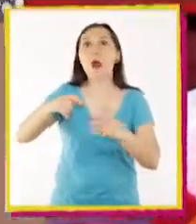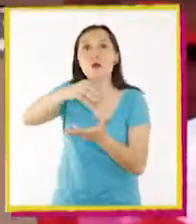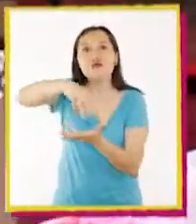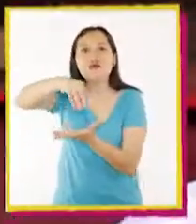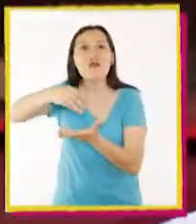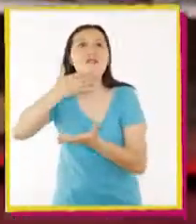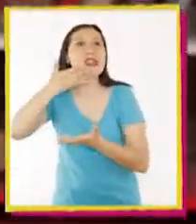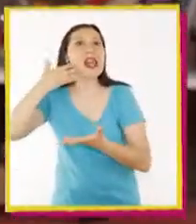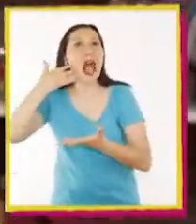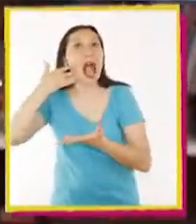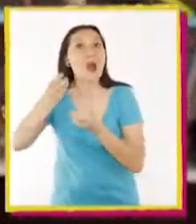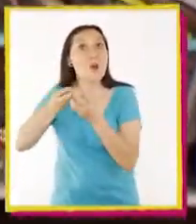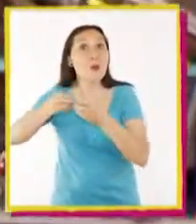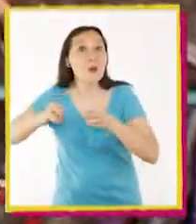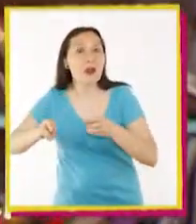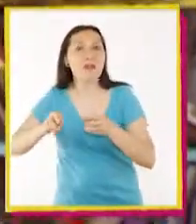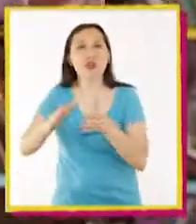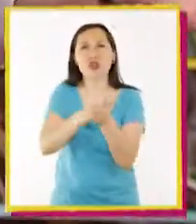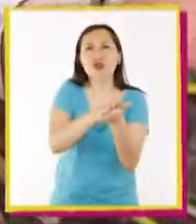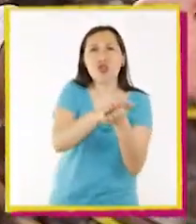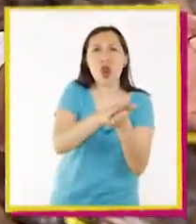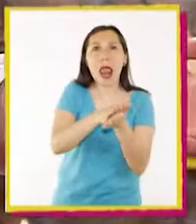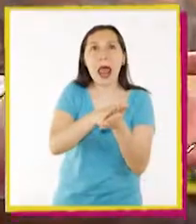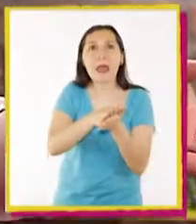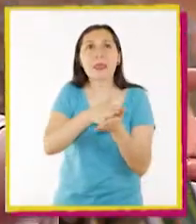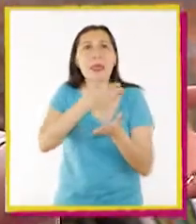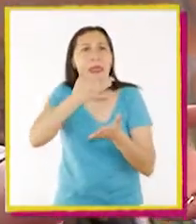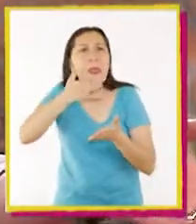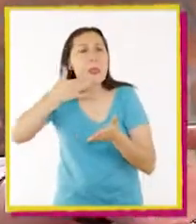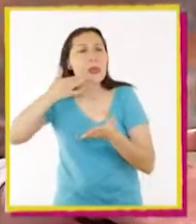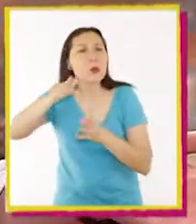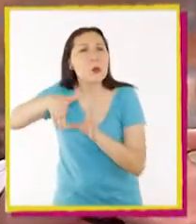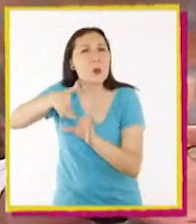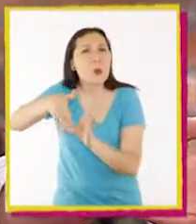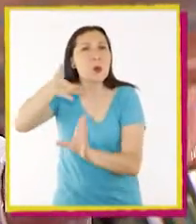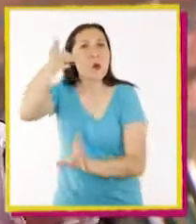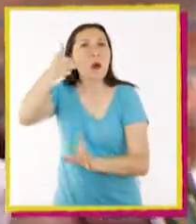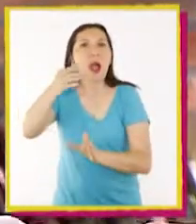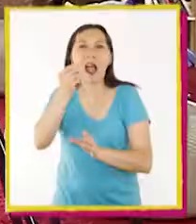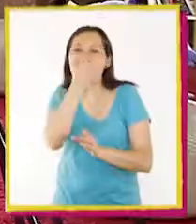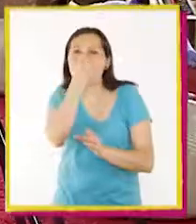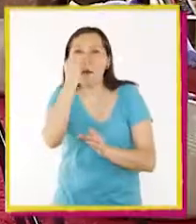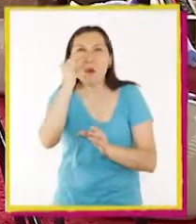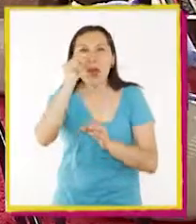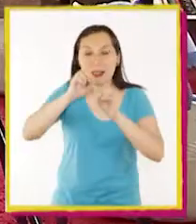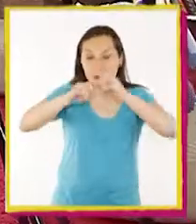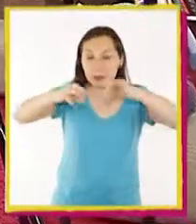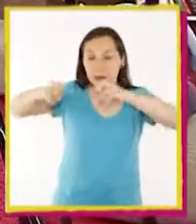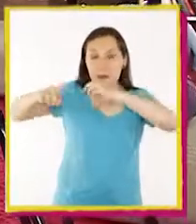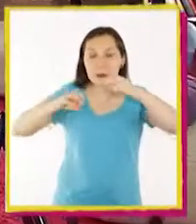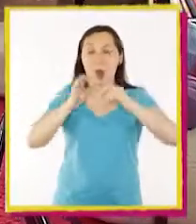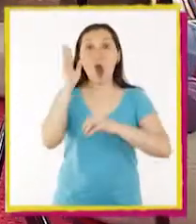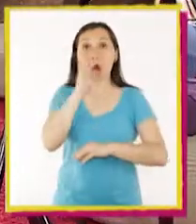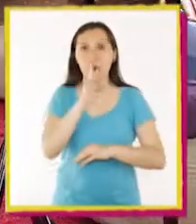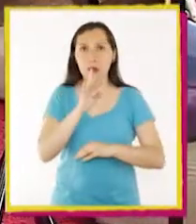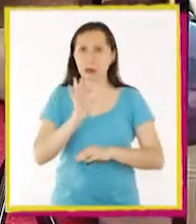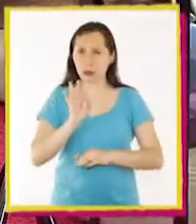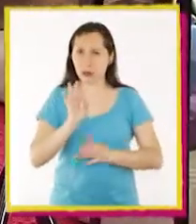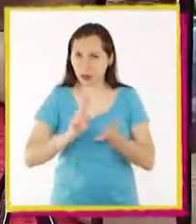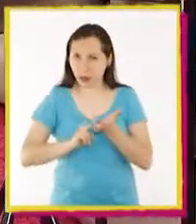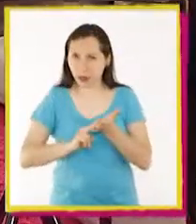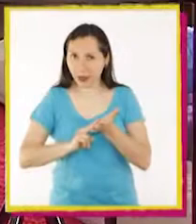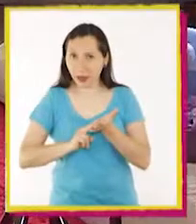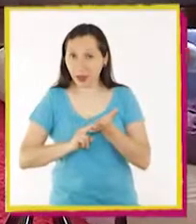merengue, chocolate, manjar, frambuesa y chispas de colores. ¿En